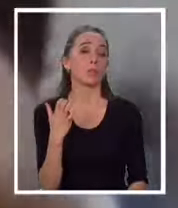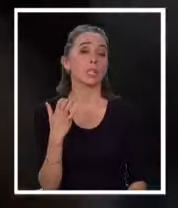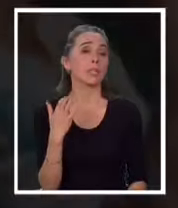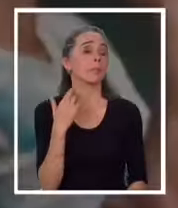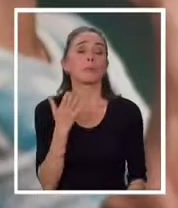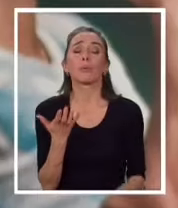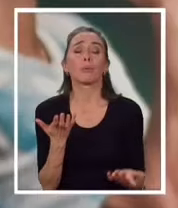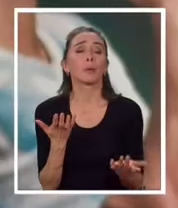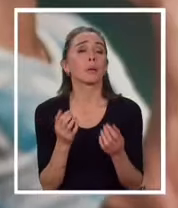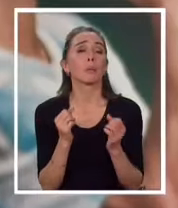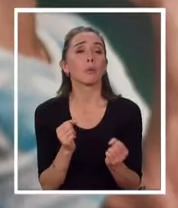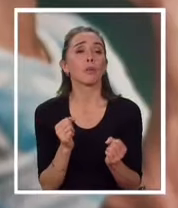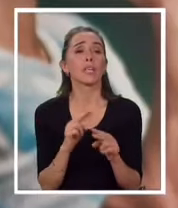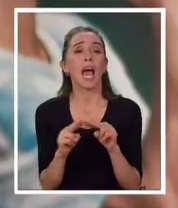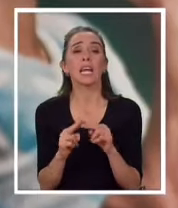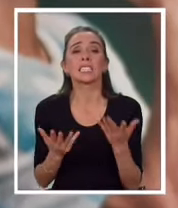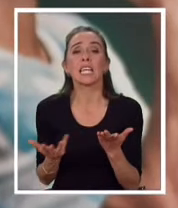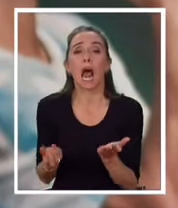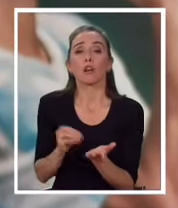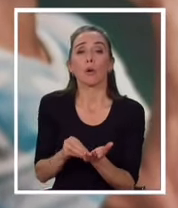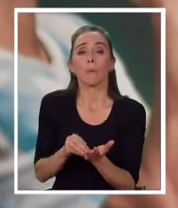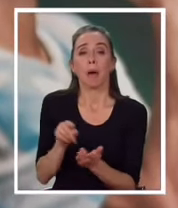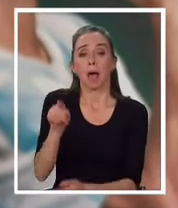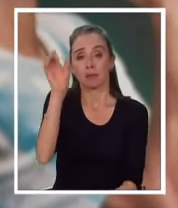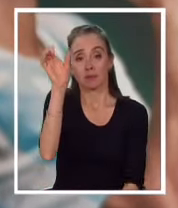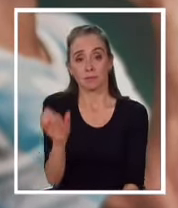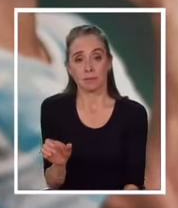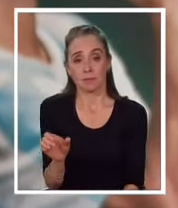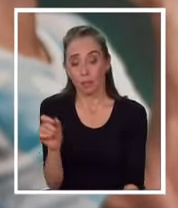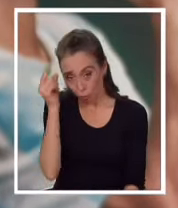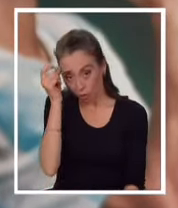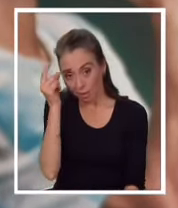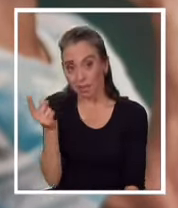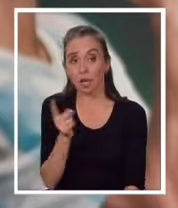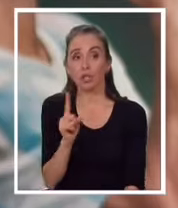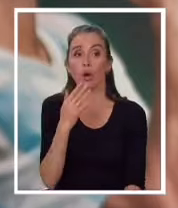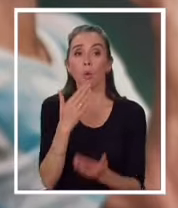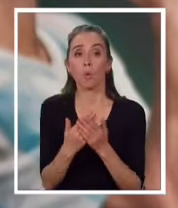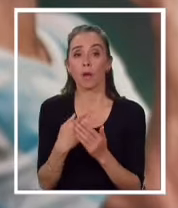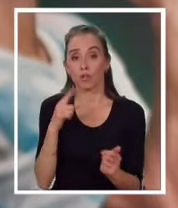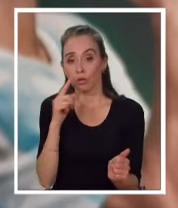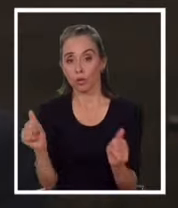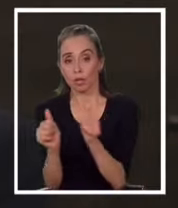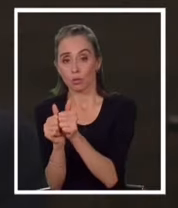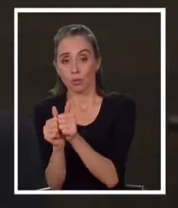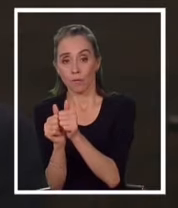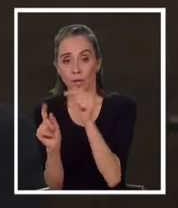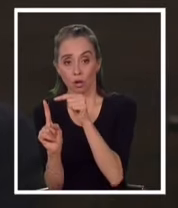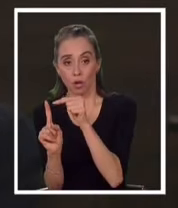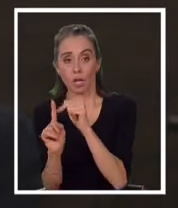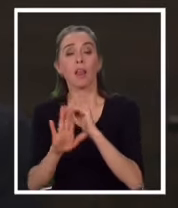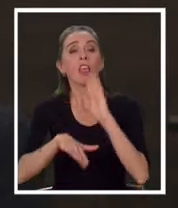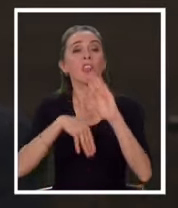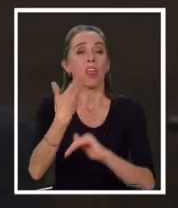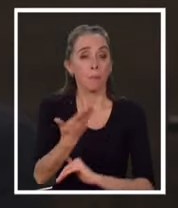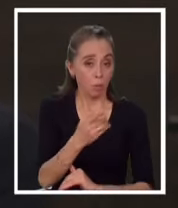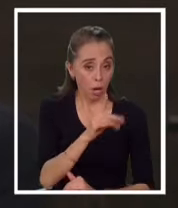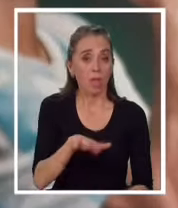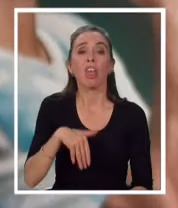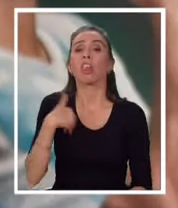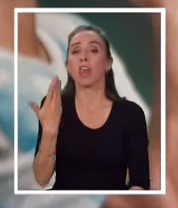Porque por ahí podría haber hecho algo más. ¿Entiendes? No cuando estuve con él. ¿Después?